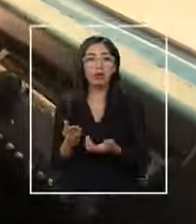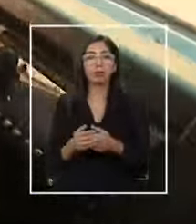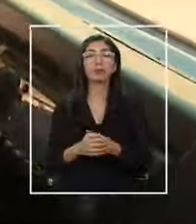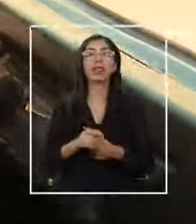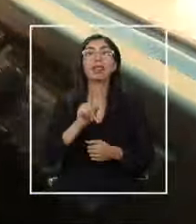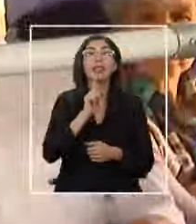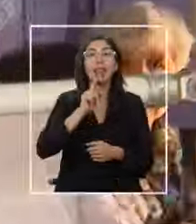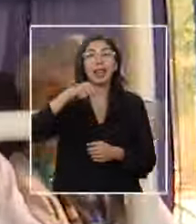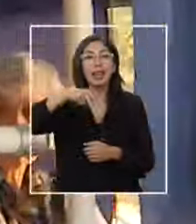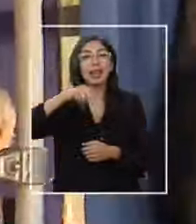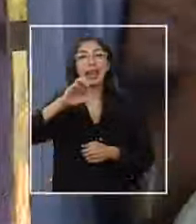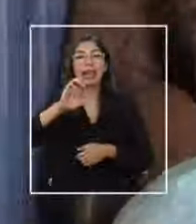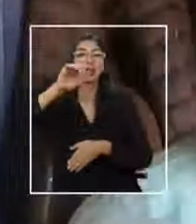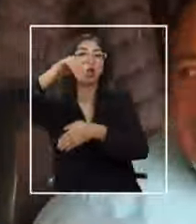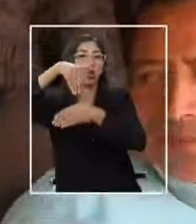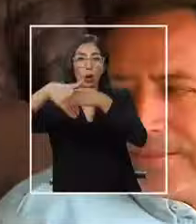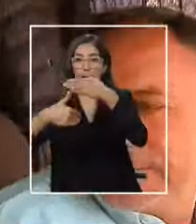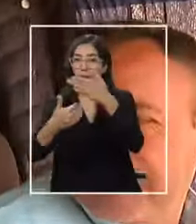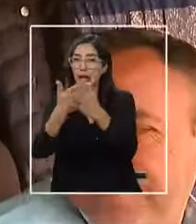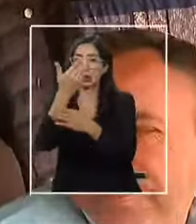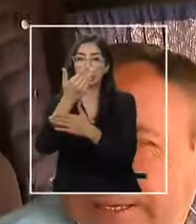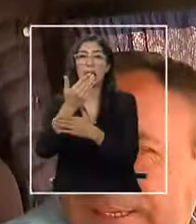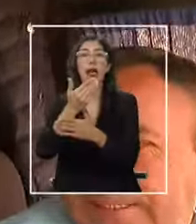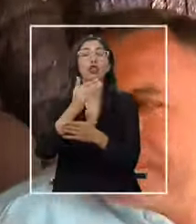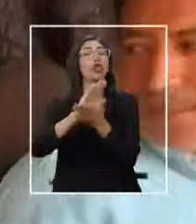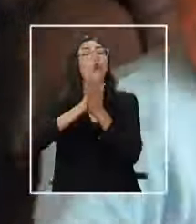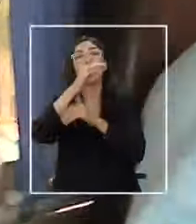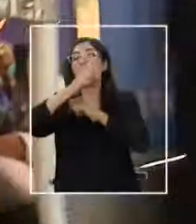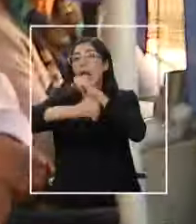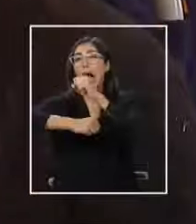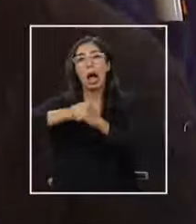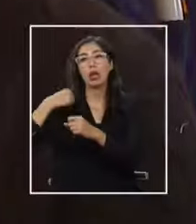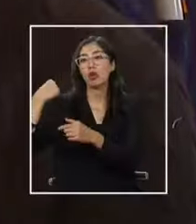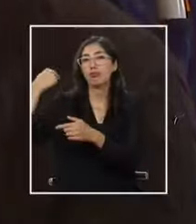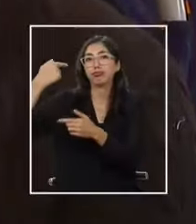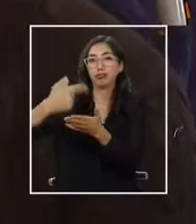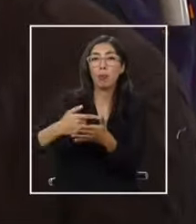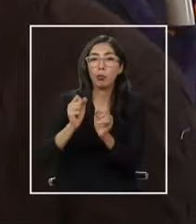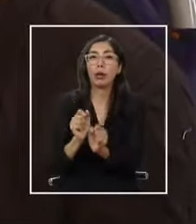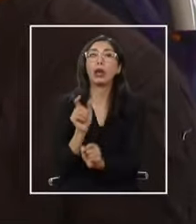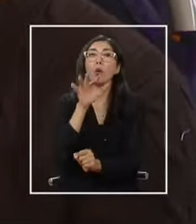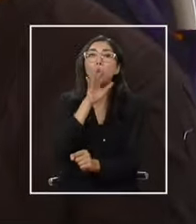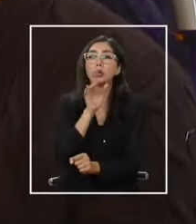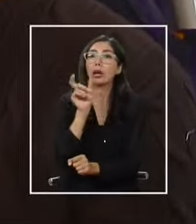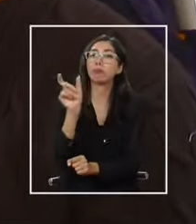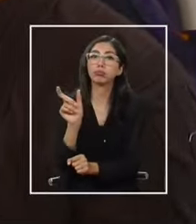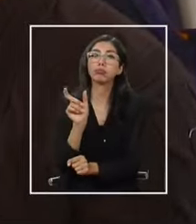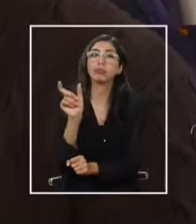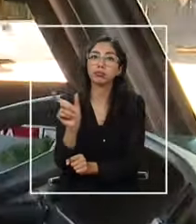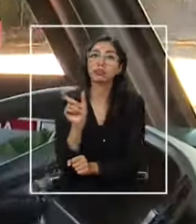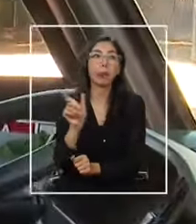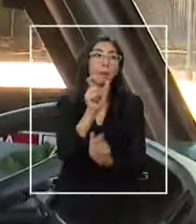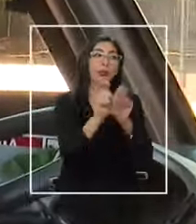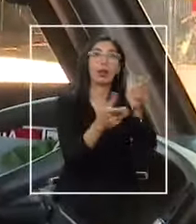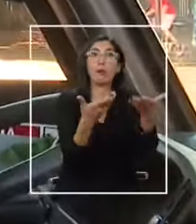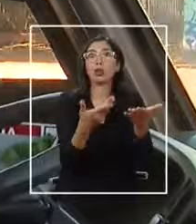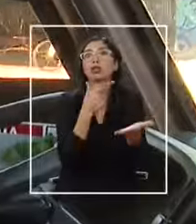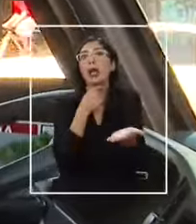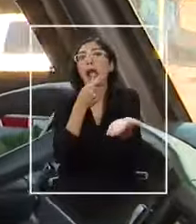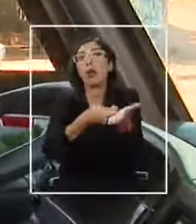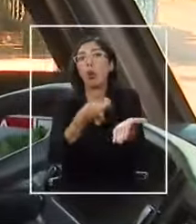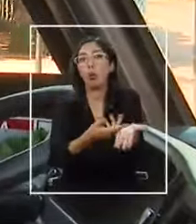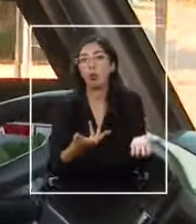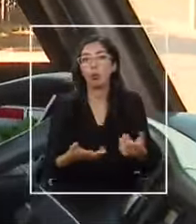a las 24 horas del día y los 365 días del año, de ahí que esta tarjeta sea tan codiciada. El